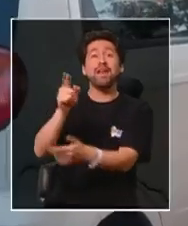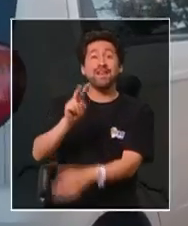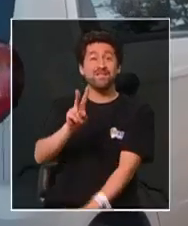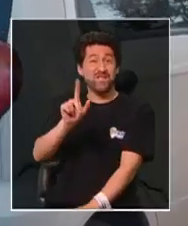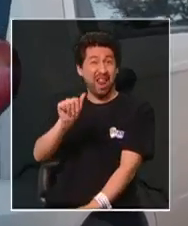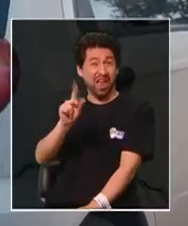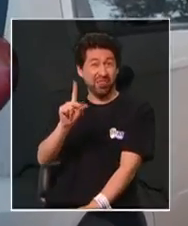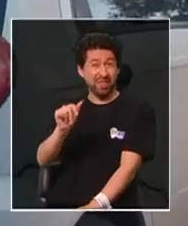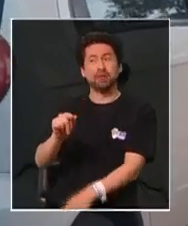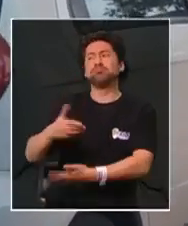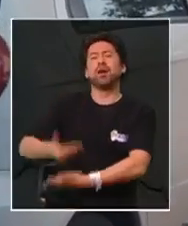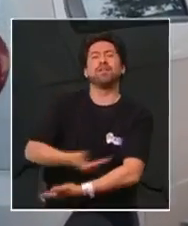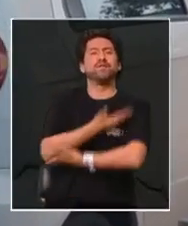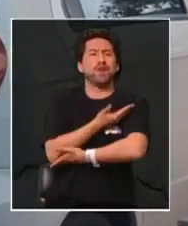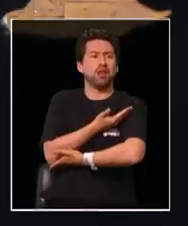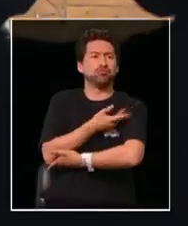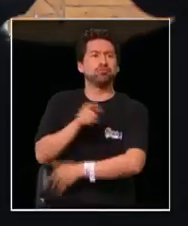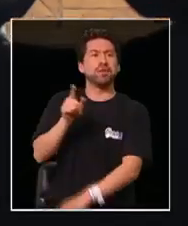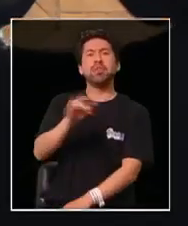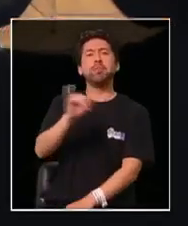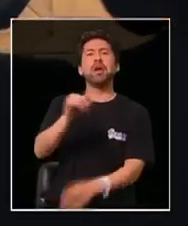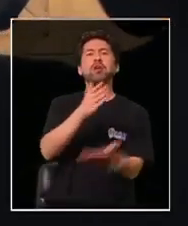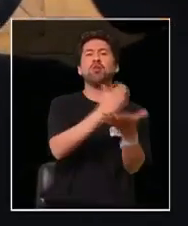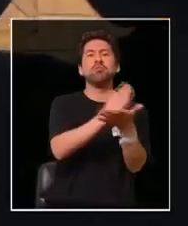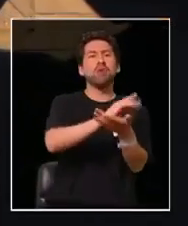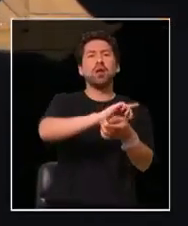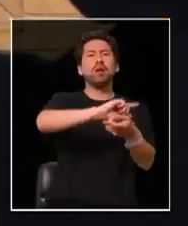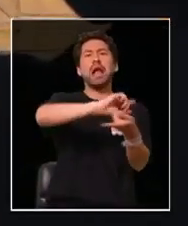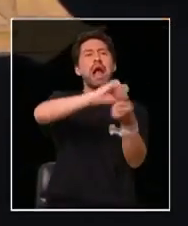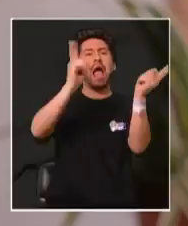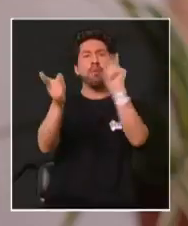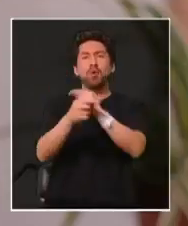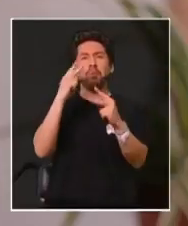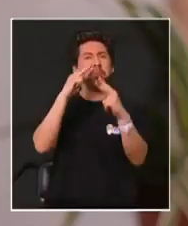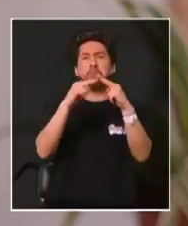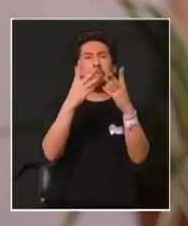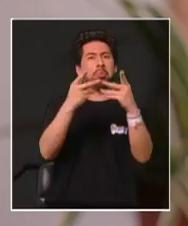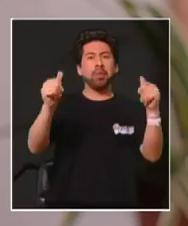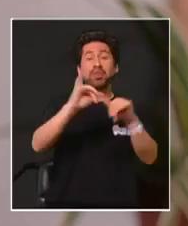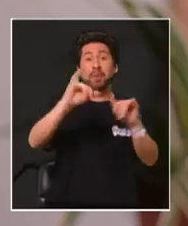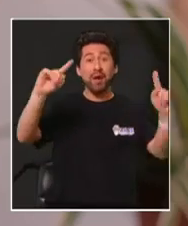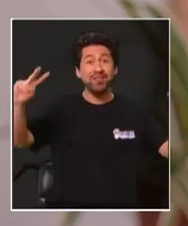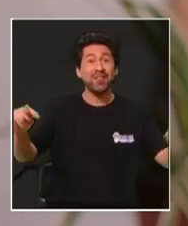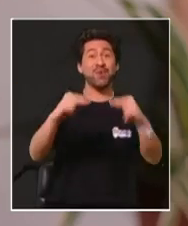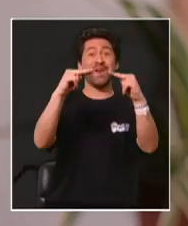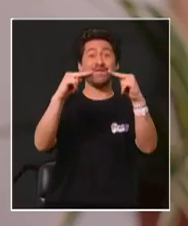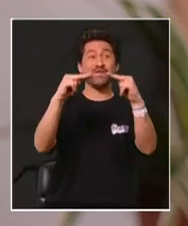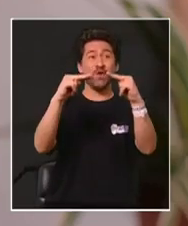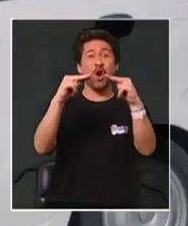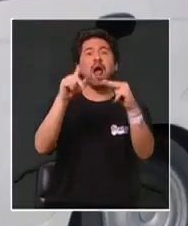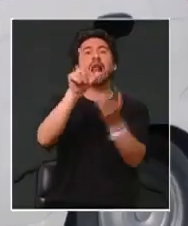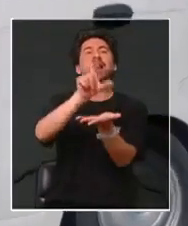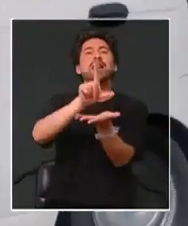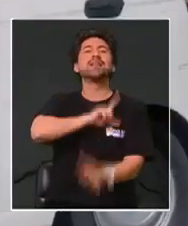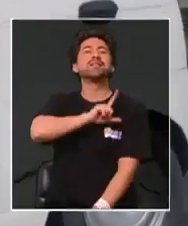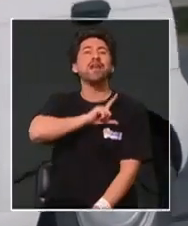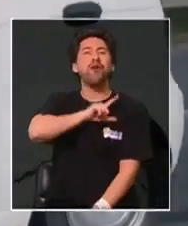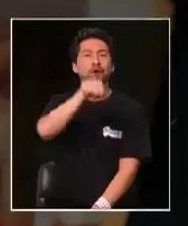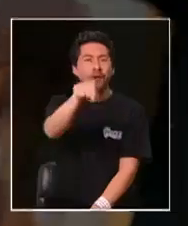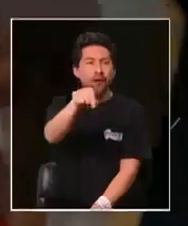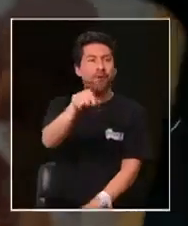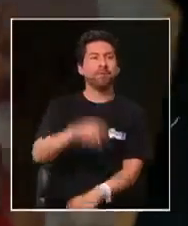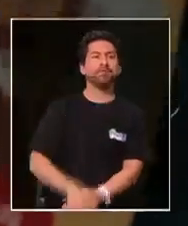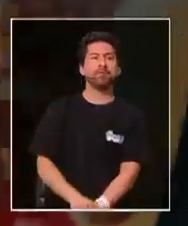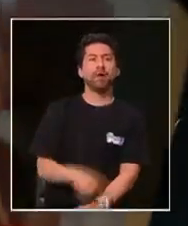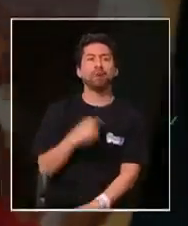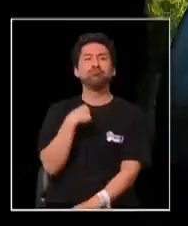dejamos de ver años porque ella la cambiaron de dejamos de ver y después nos volvimos a reencontrar en el Liceo me lavo la carita y